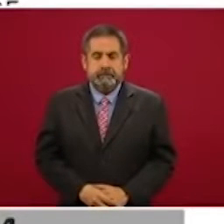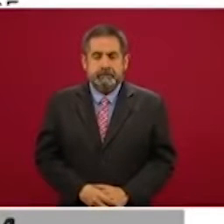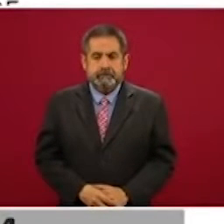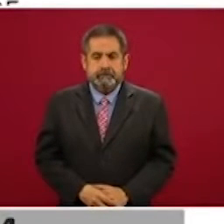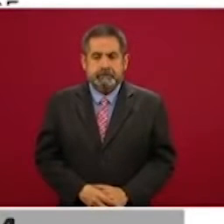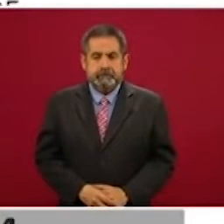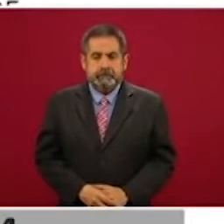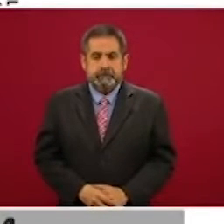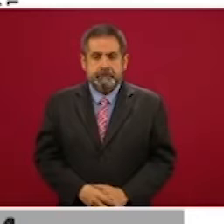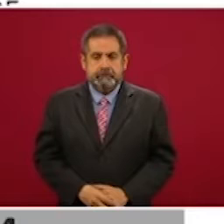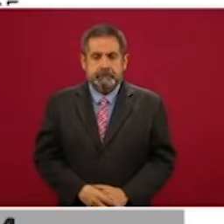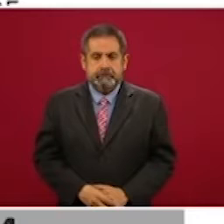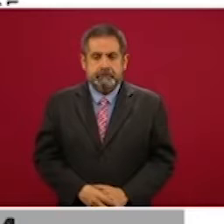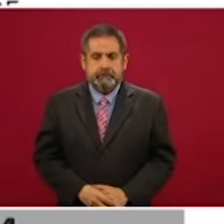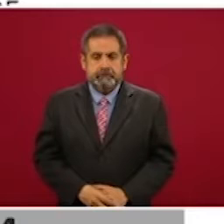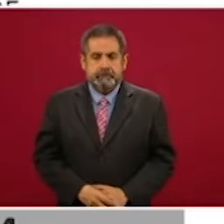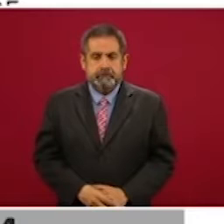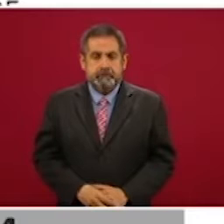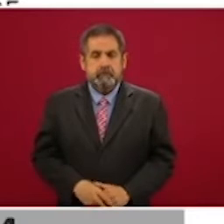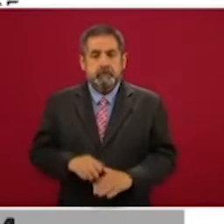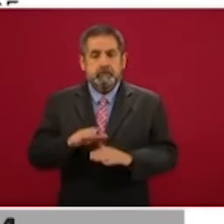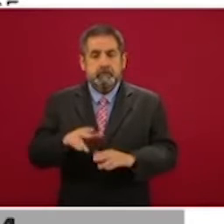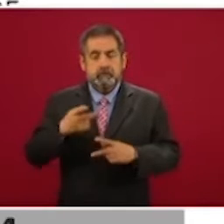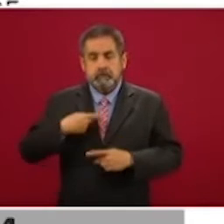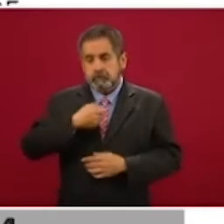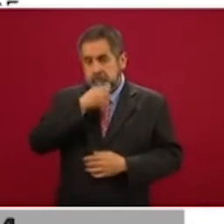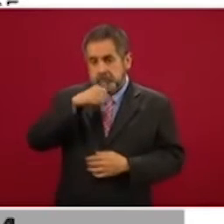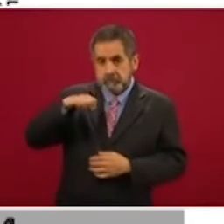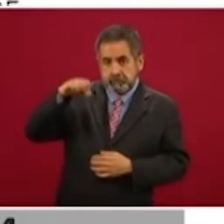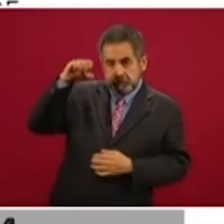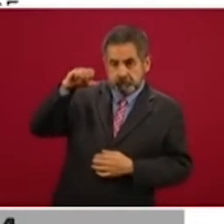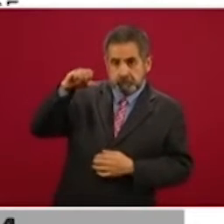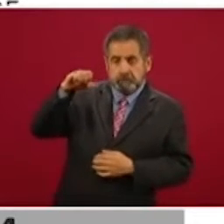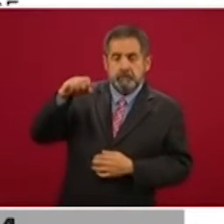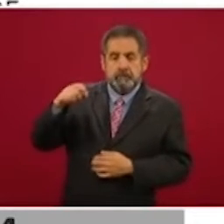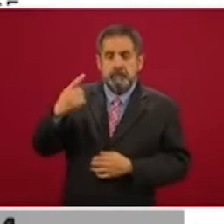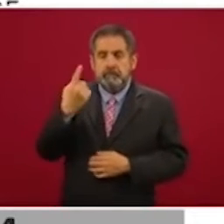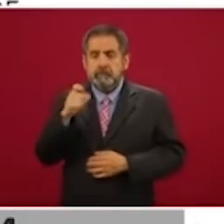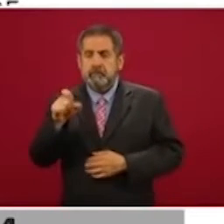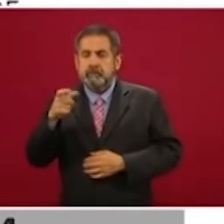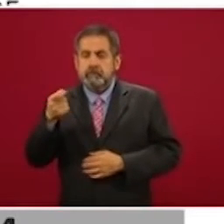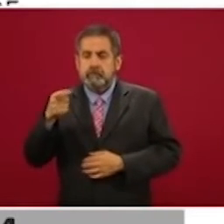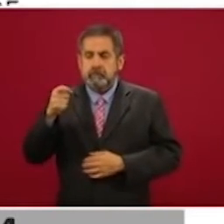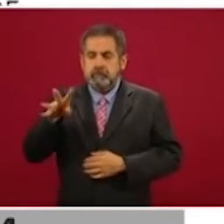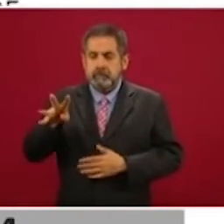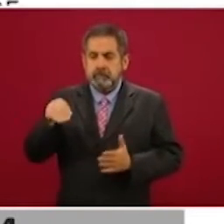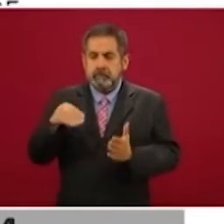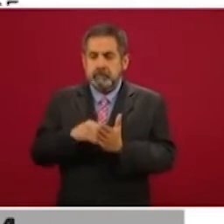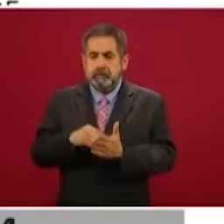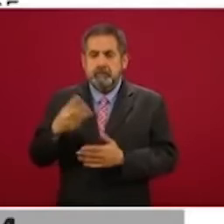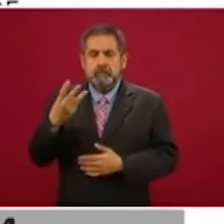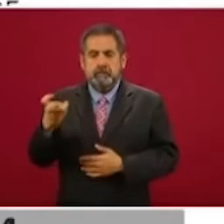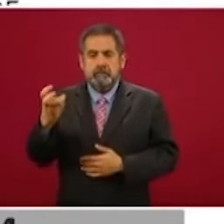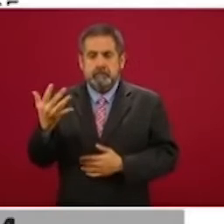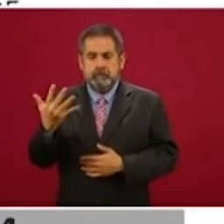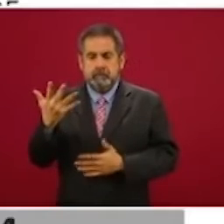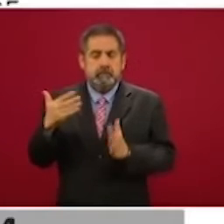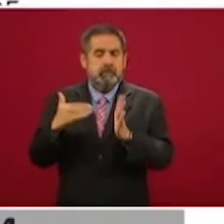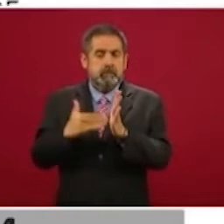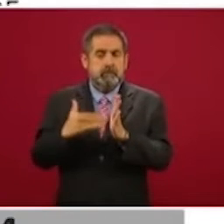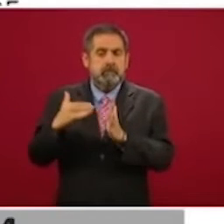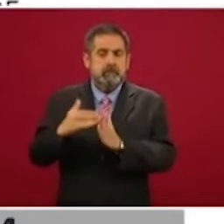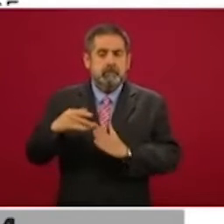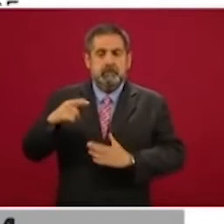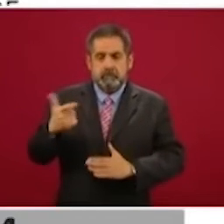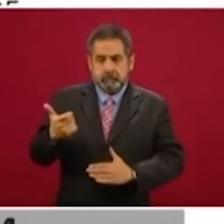el caso de la pensión para adultos mayores son 129 mil 350 millones de